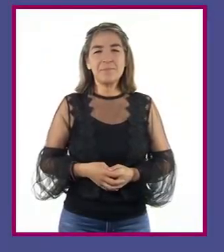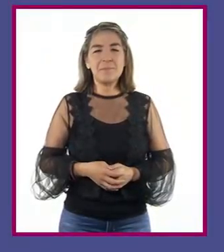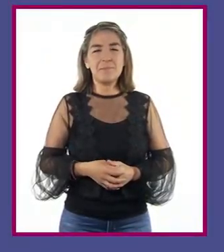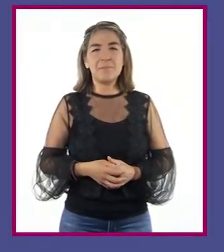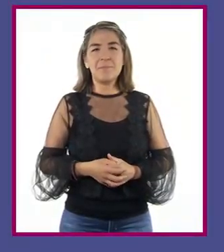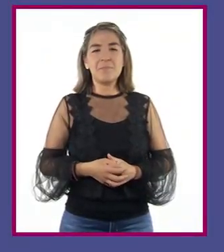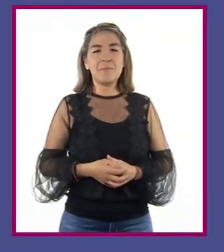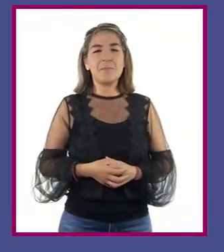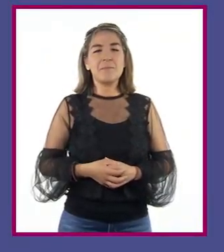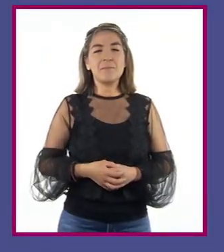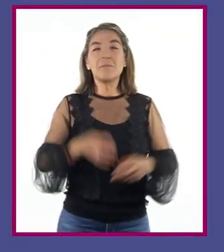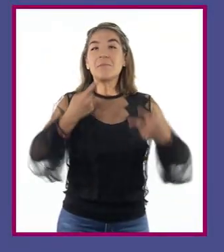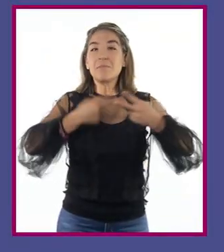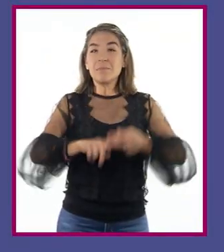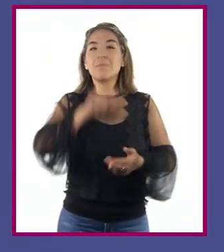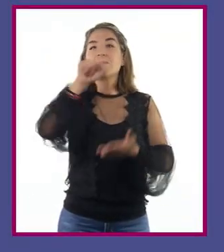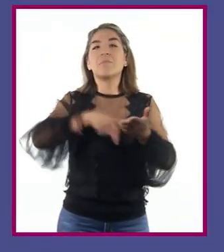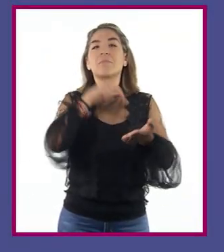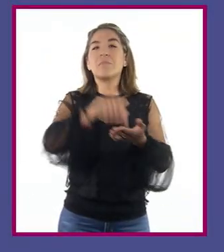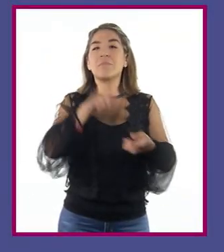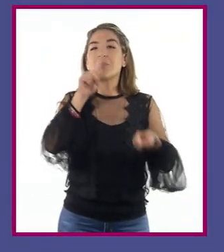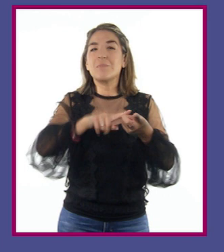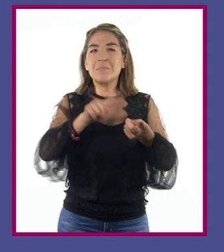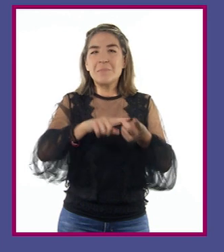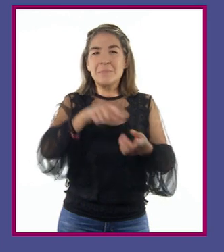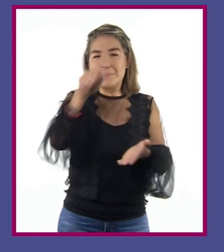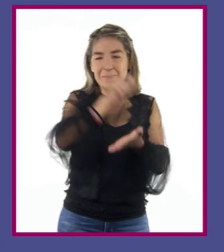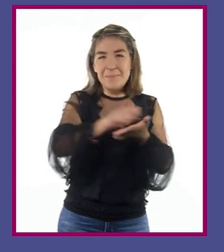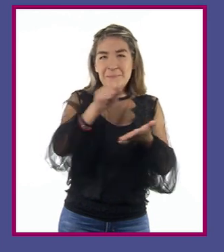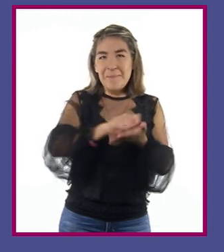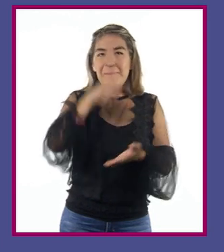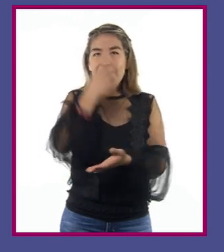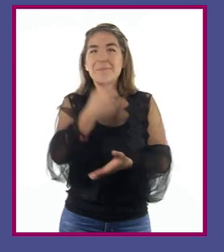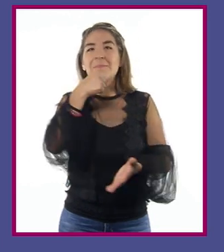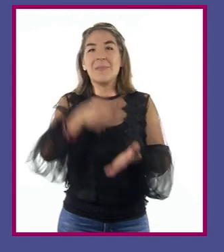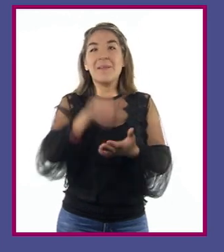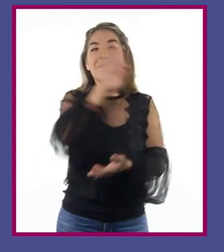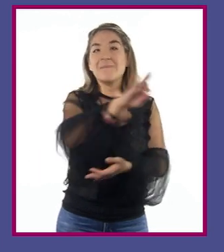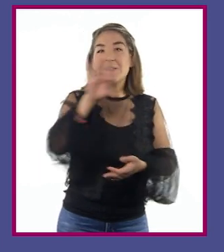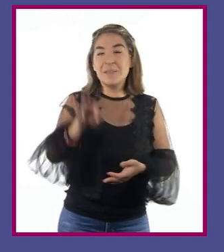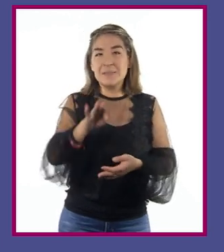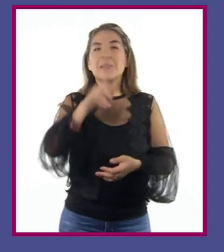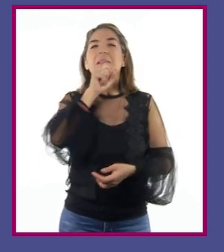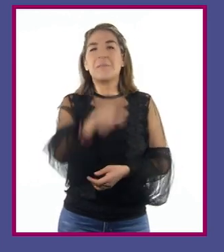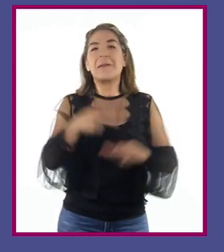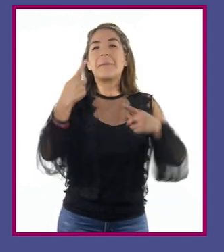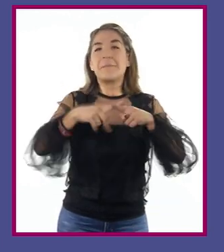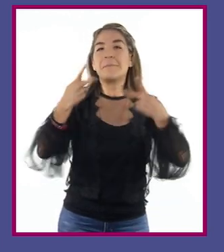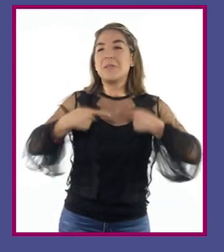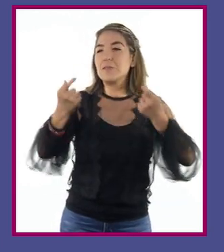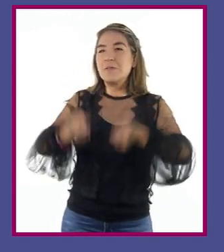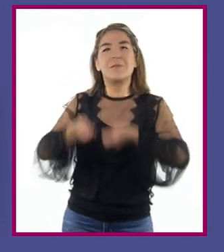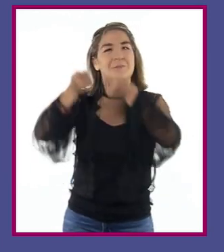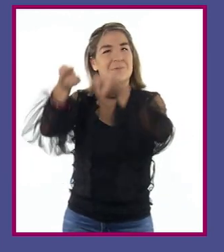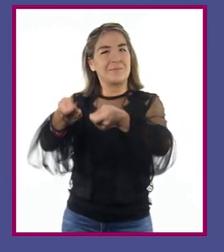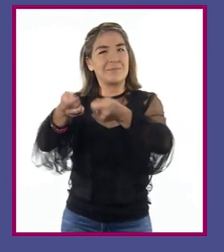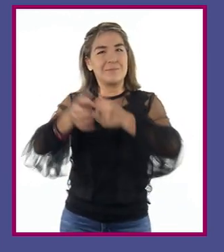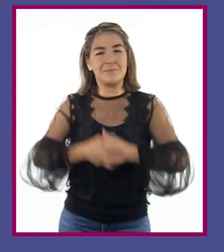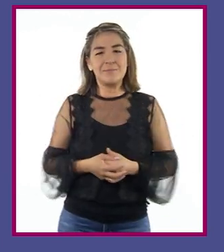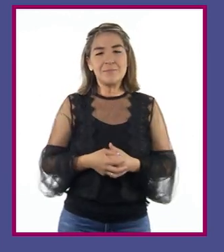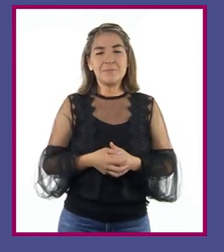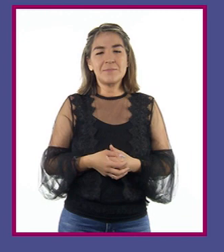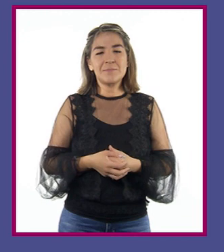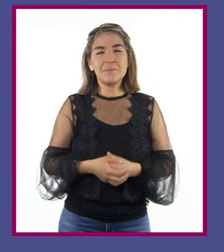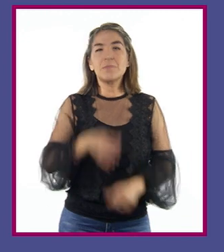Iniciamos con el lugar donde se escriben las cartas, la fecha en que se redacta y el destinatario a quien se dirige. En